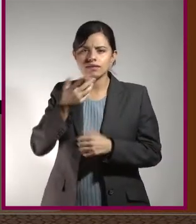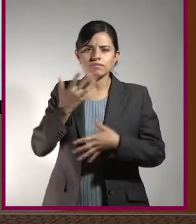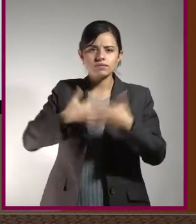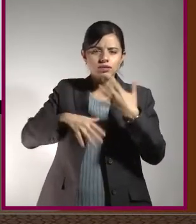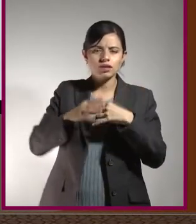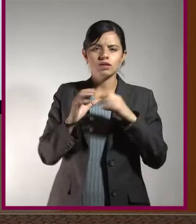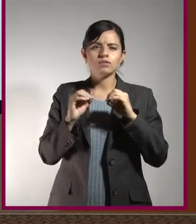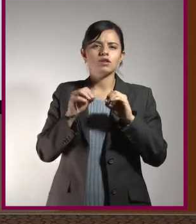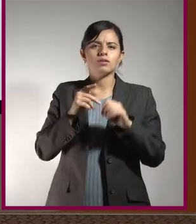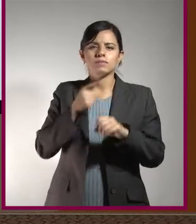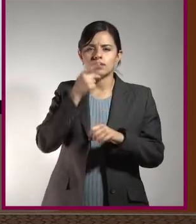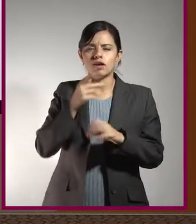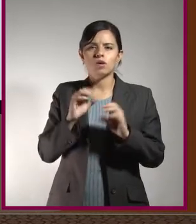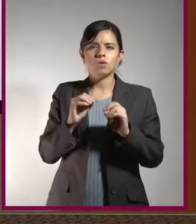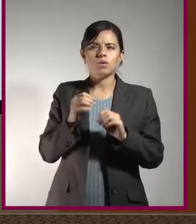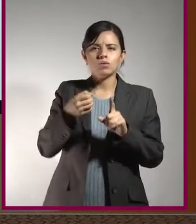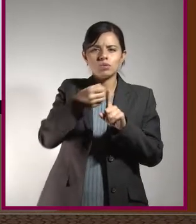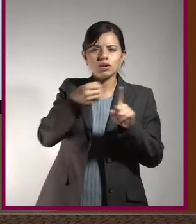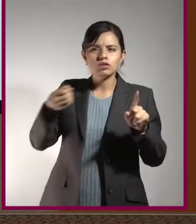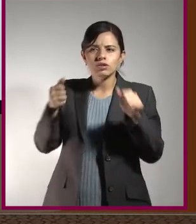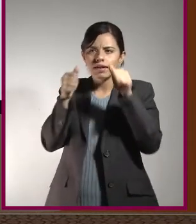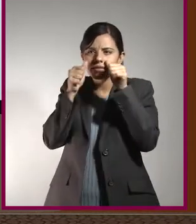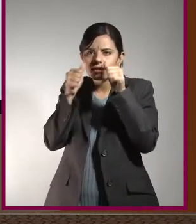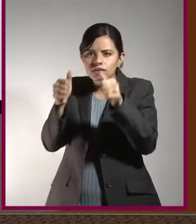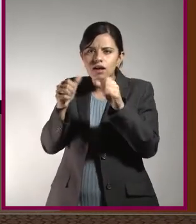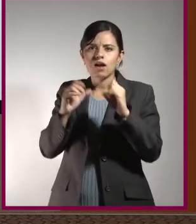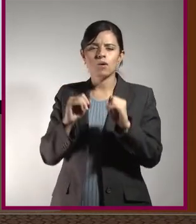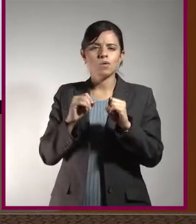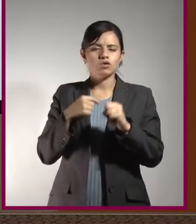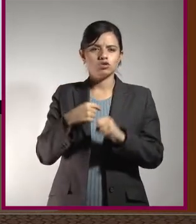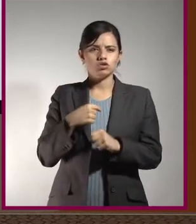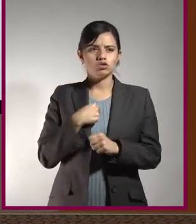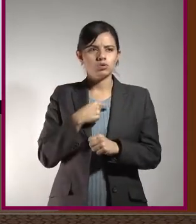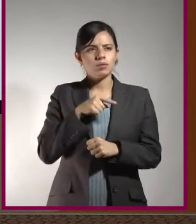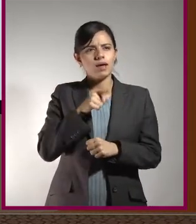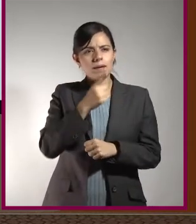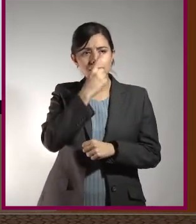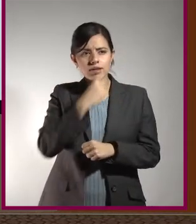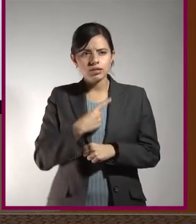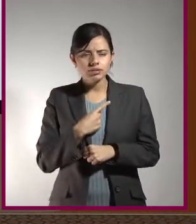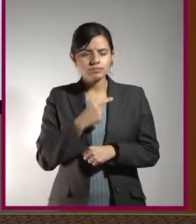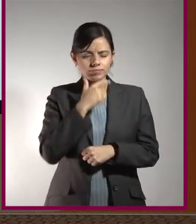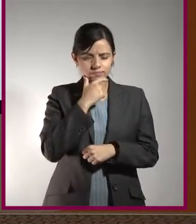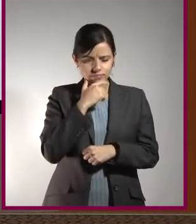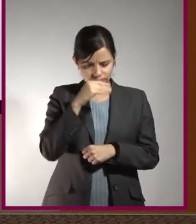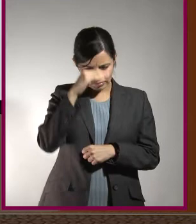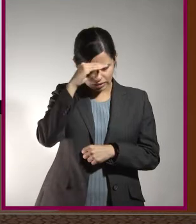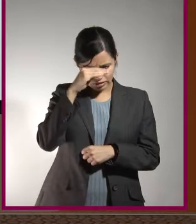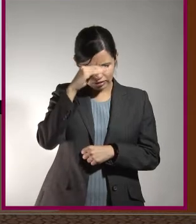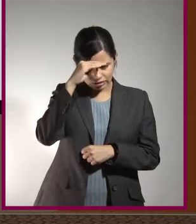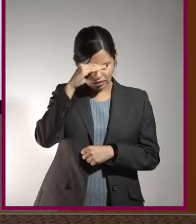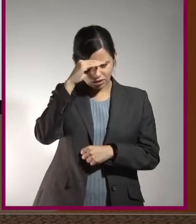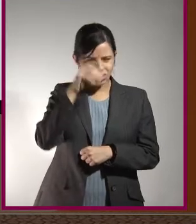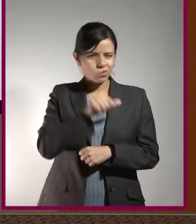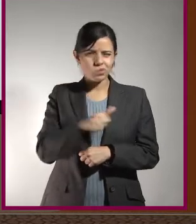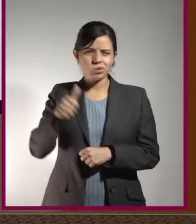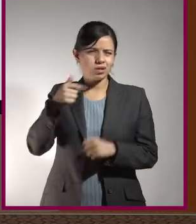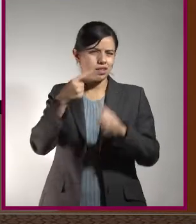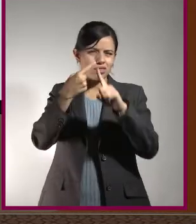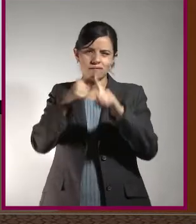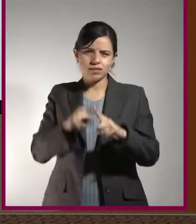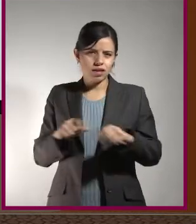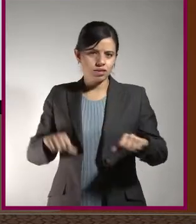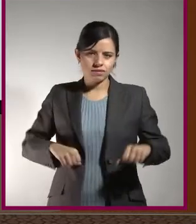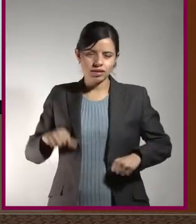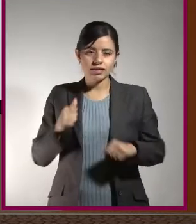decir, hablando o escuchando una frase o interpretando un mensaje verbal. o en cualquier otro tipo de tarea, pero siempre se